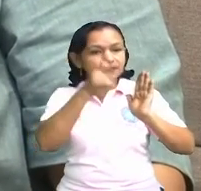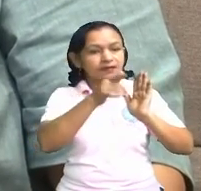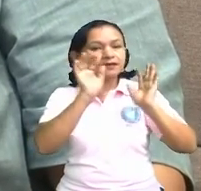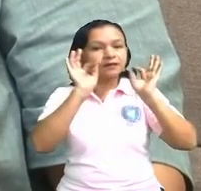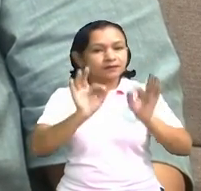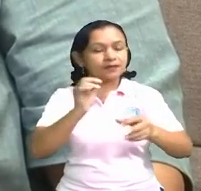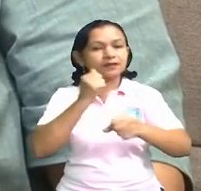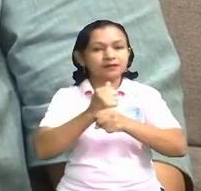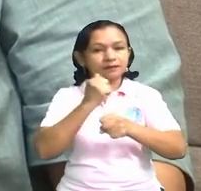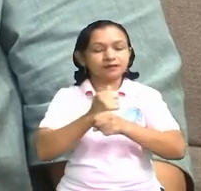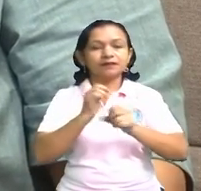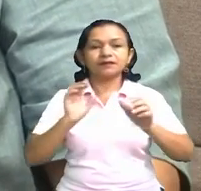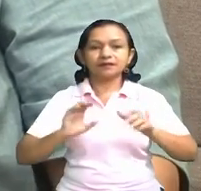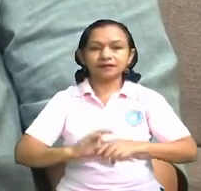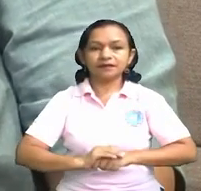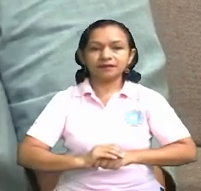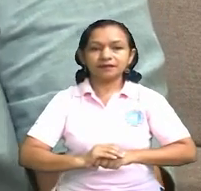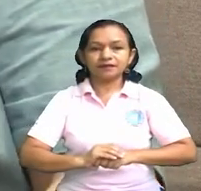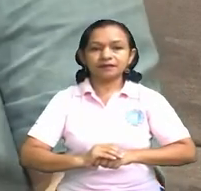tuvieran confianza.